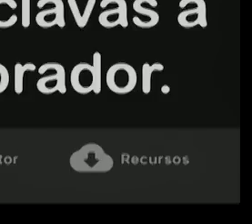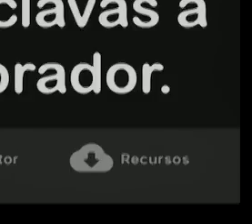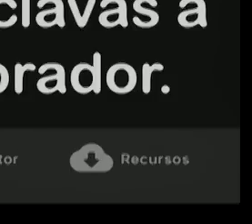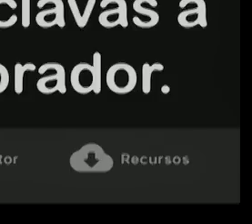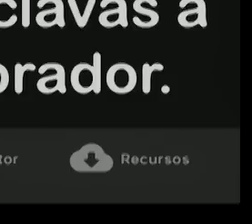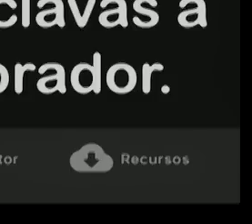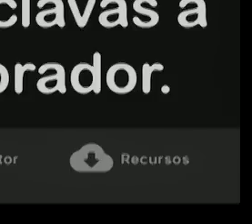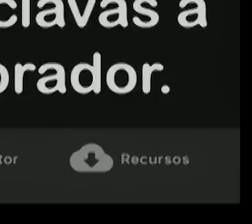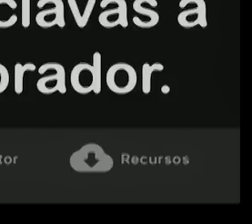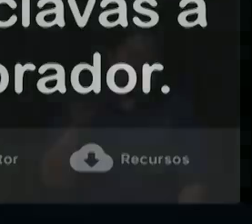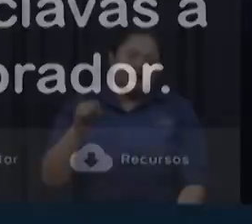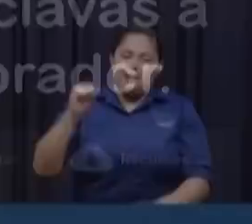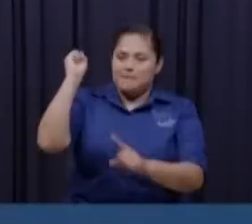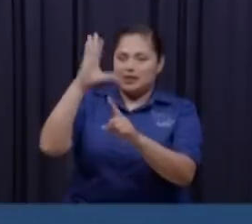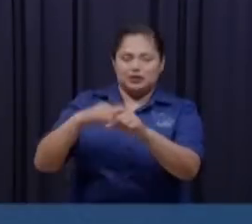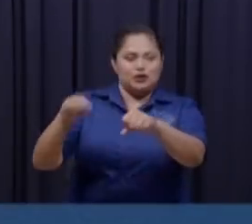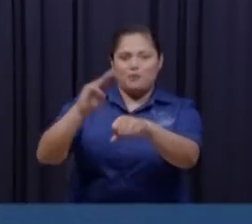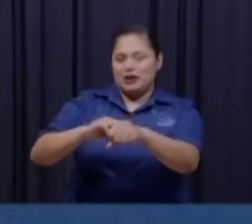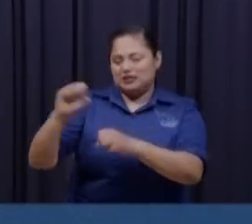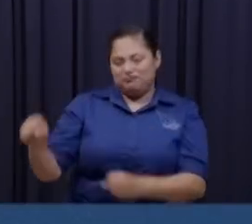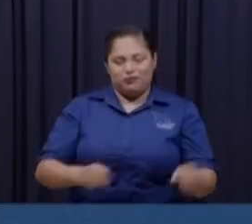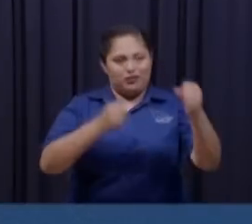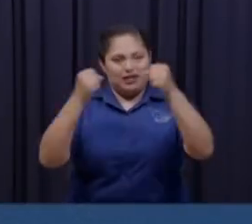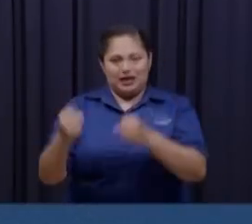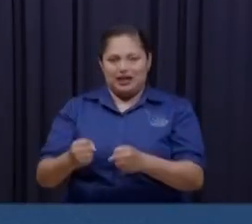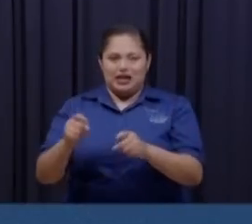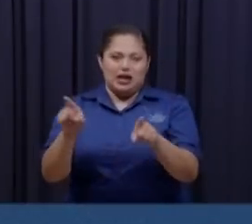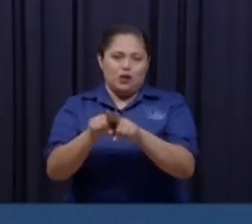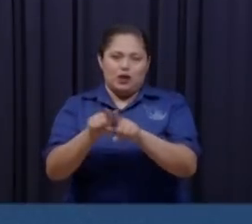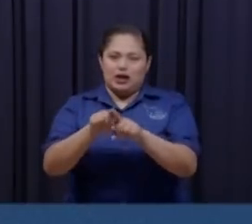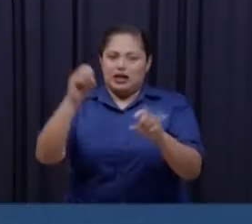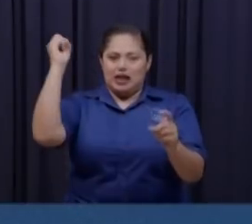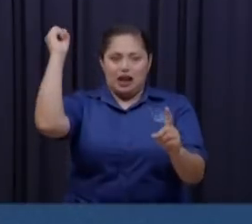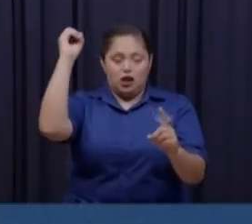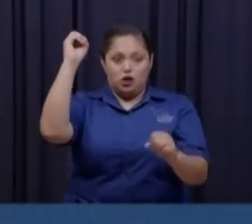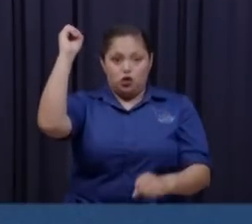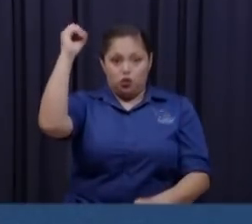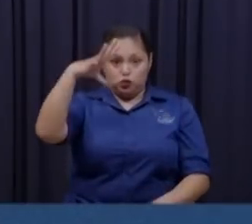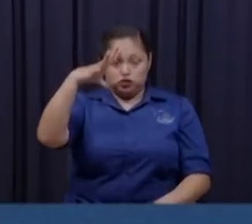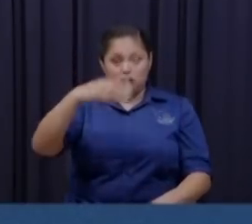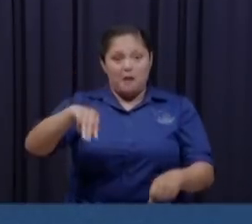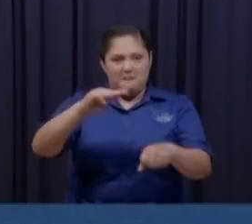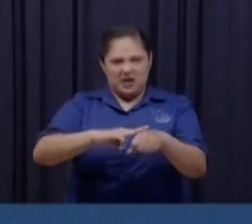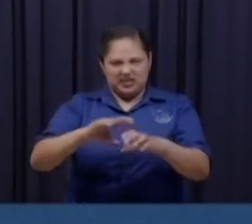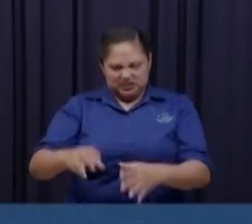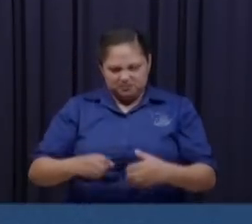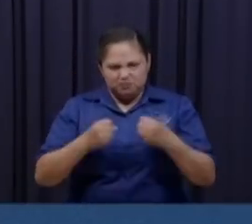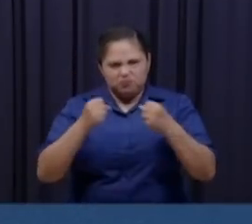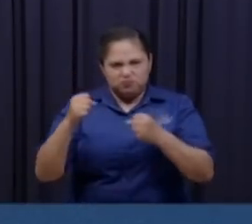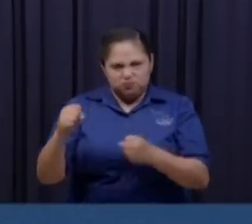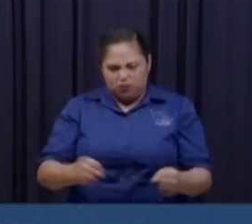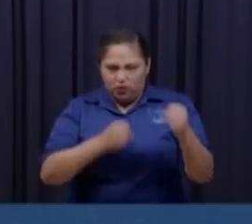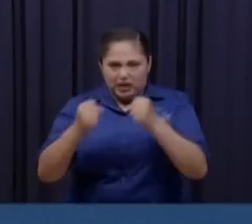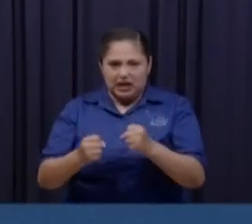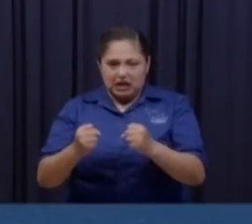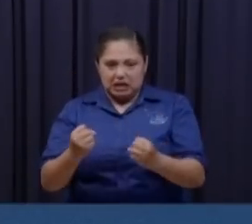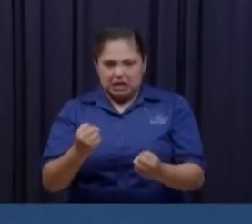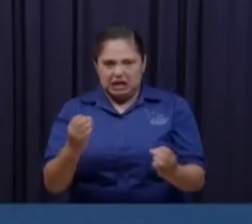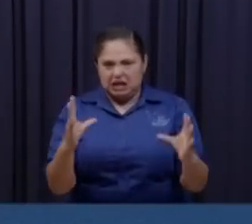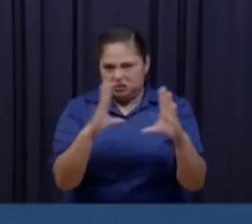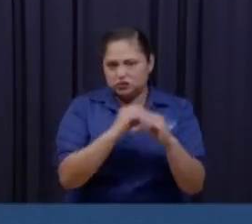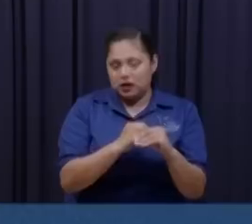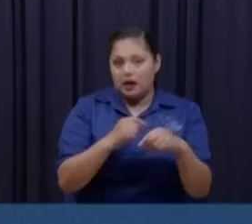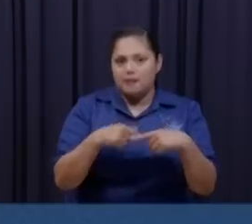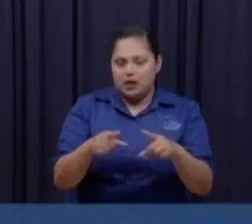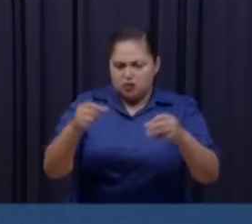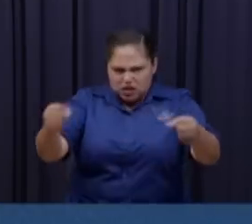Claro, la bendición es más poderosa, así como la luz es más poderosa que las tinieblas. Pero el castigo es